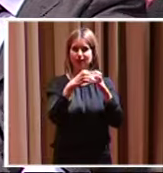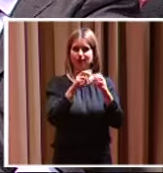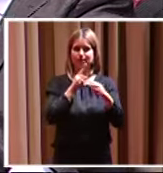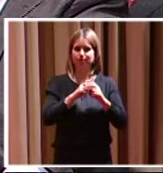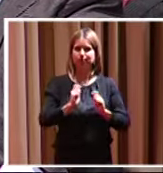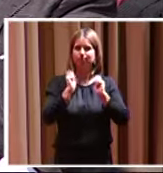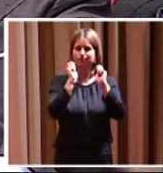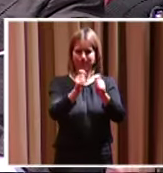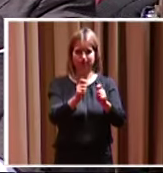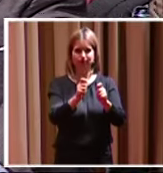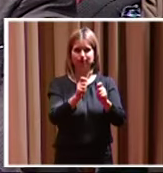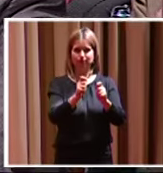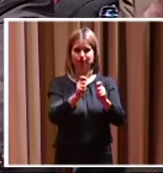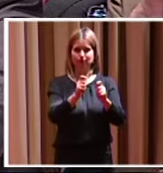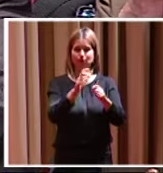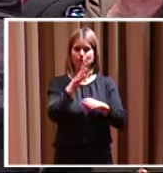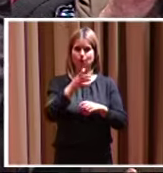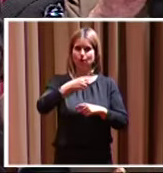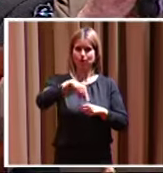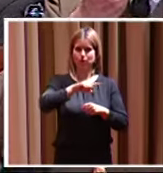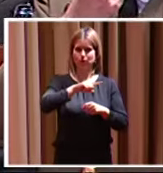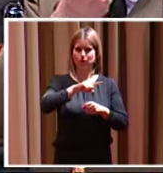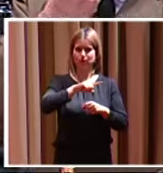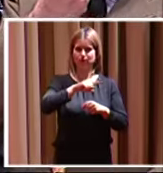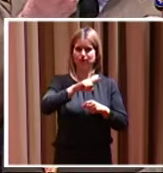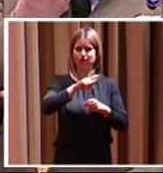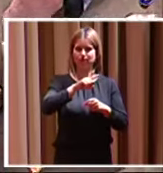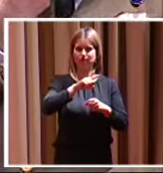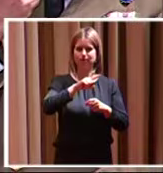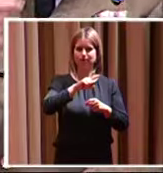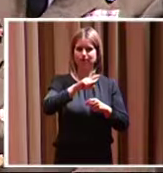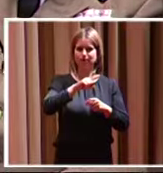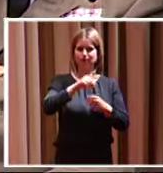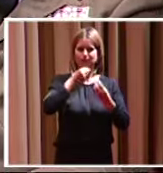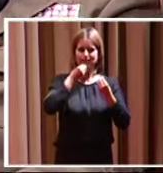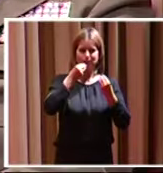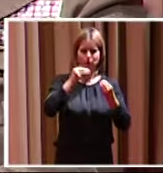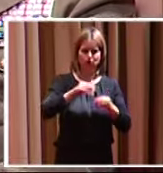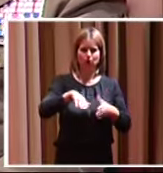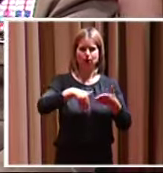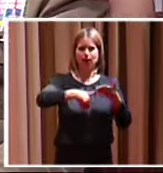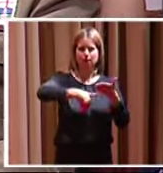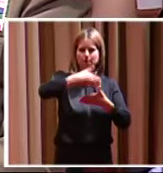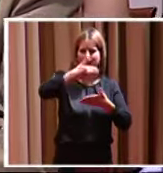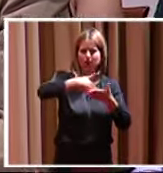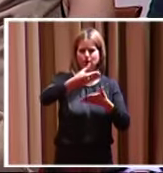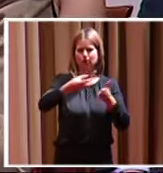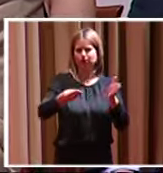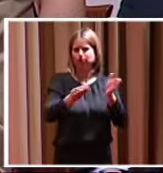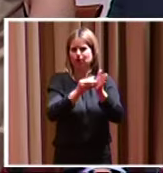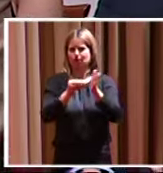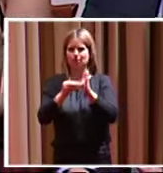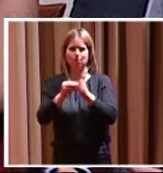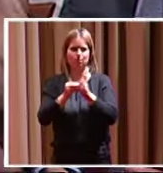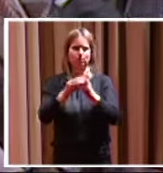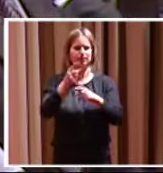nombrada, ya que habéis trascendido las páginas de los periódicos, conquistado